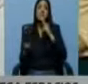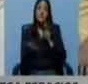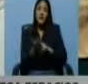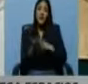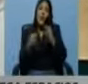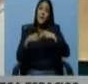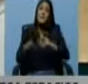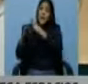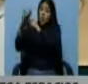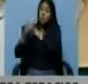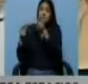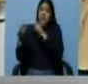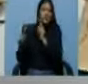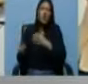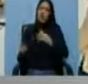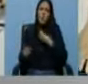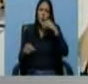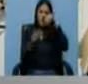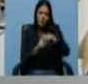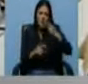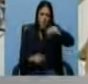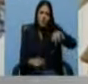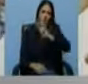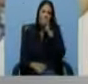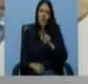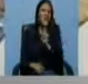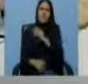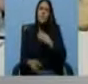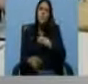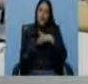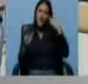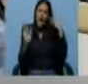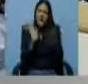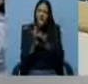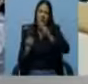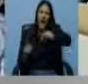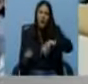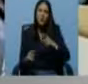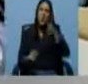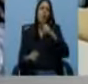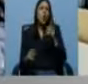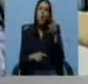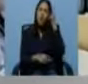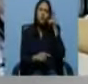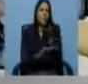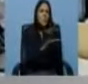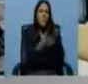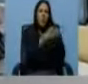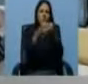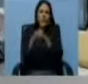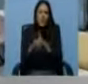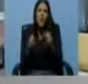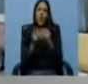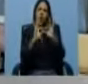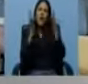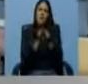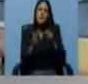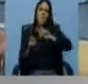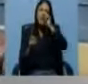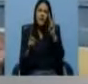sanciones criminales no han podido con el pueblo venezolano ni van a poder no van a poder con sus maestras con sus maestros con la familia